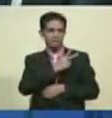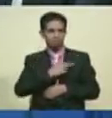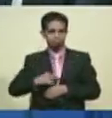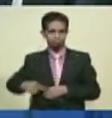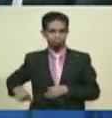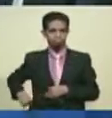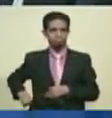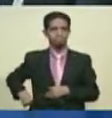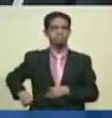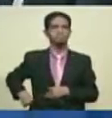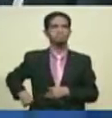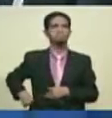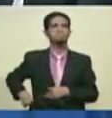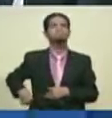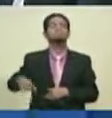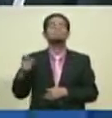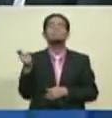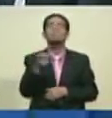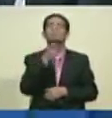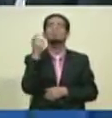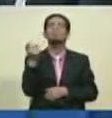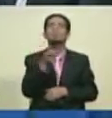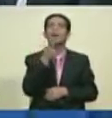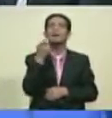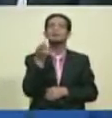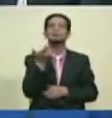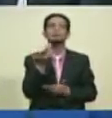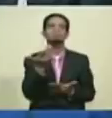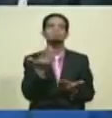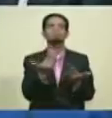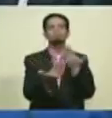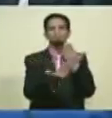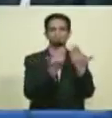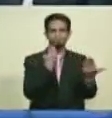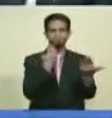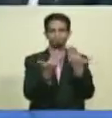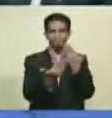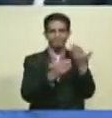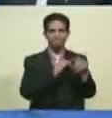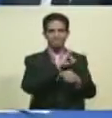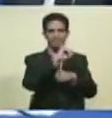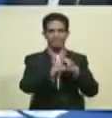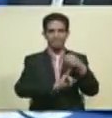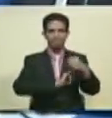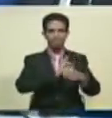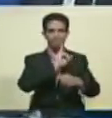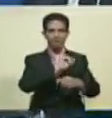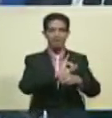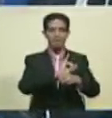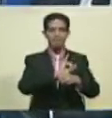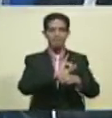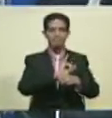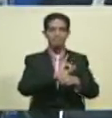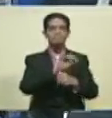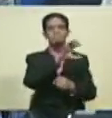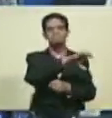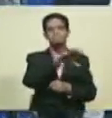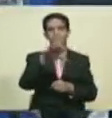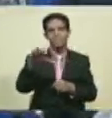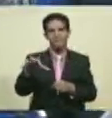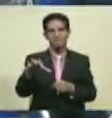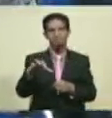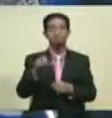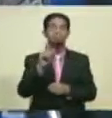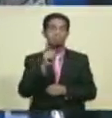procurando lo que la diplomacia y las relaciones internacionales entre los países civilizados deben procurar,